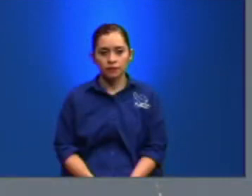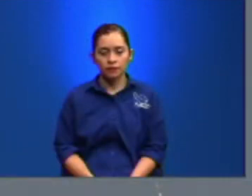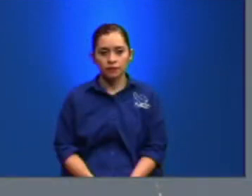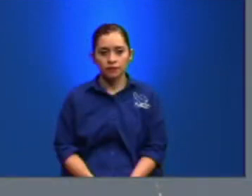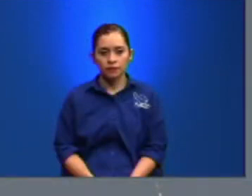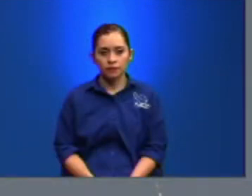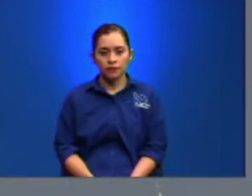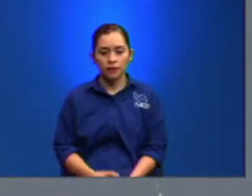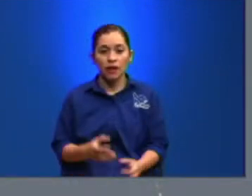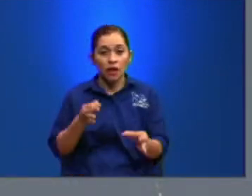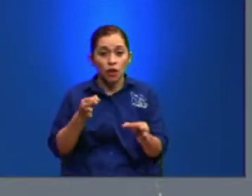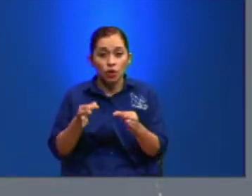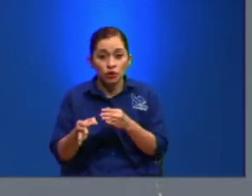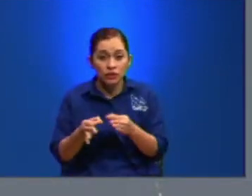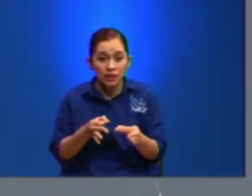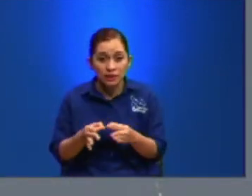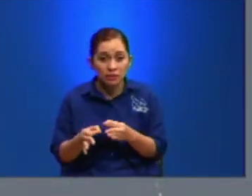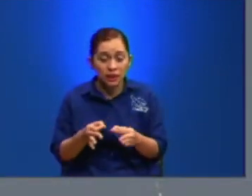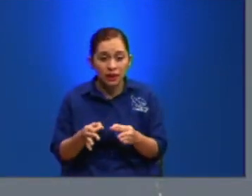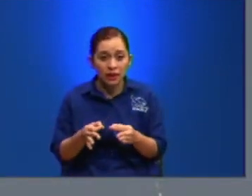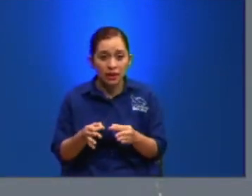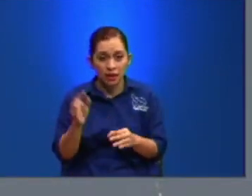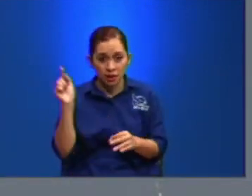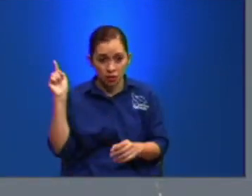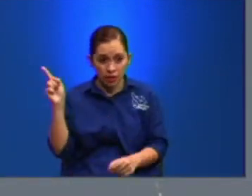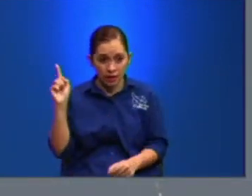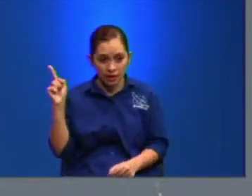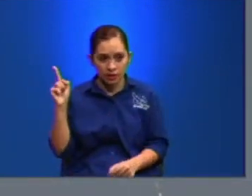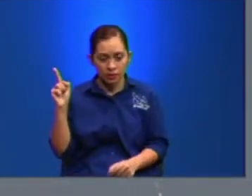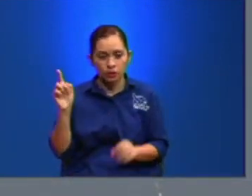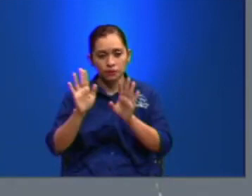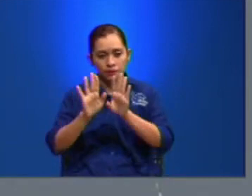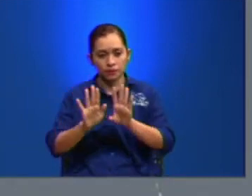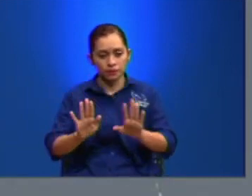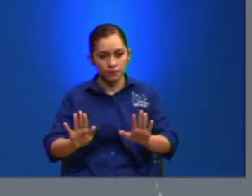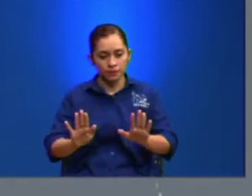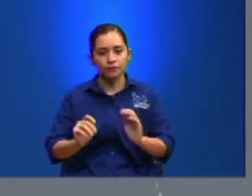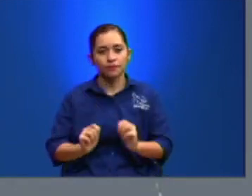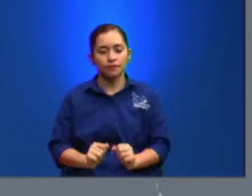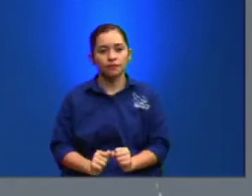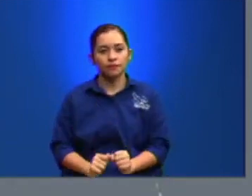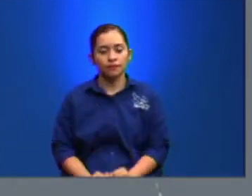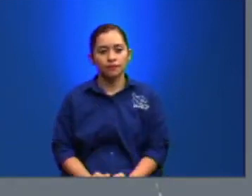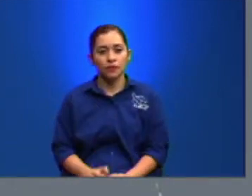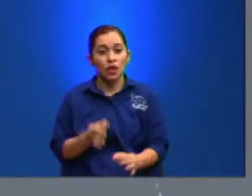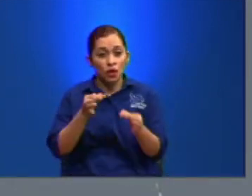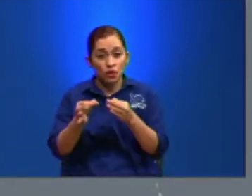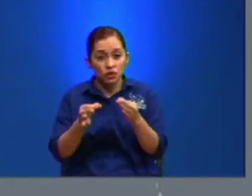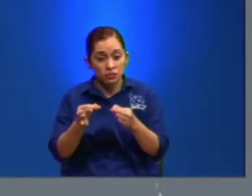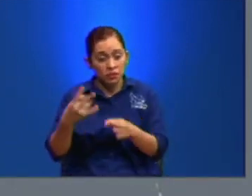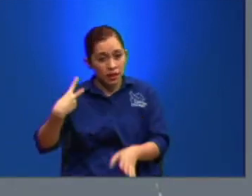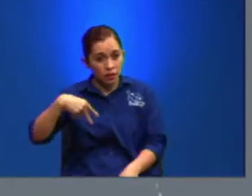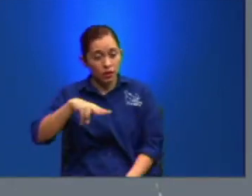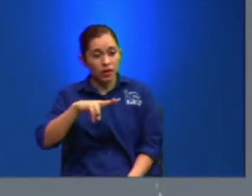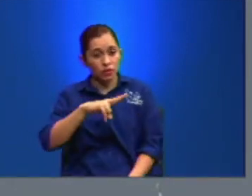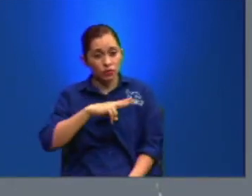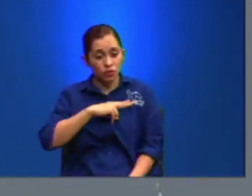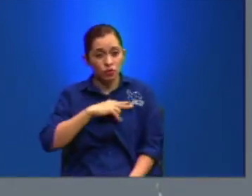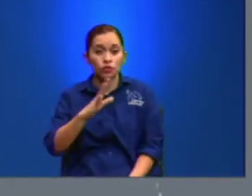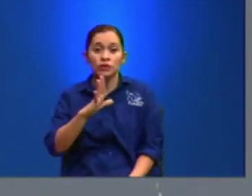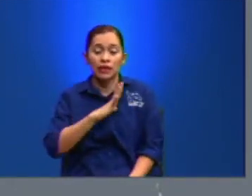nos explicaron esto más o menos ahí señor si no explicaron que en nosotros hay unos